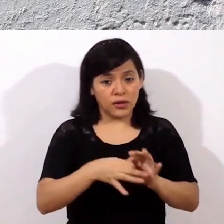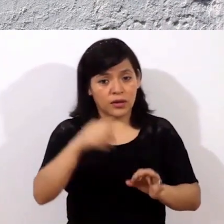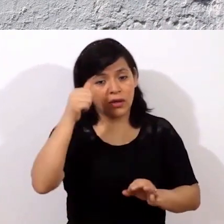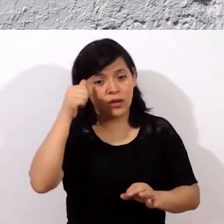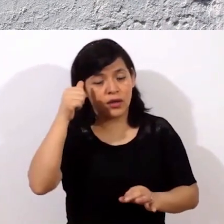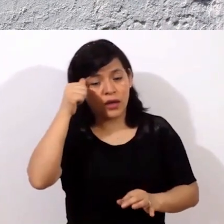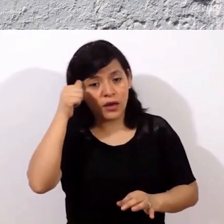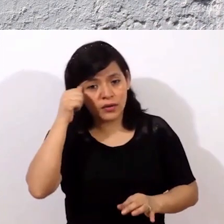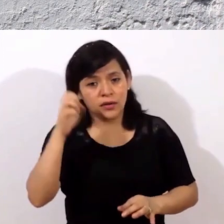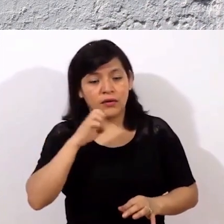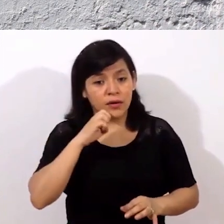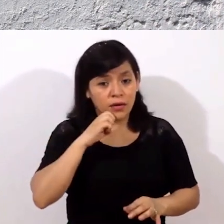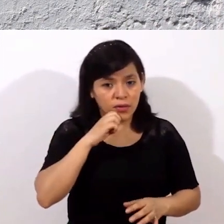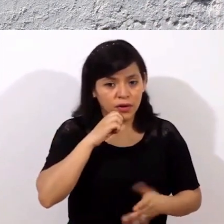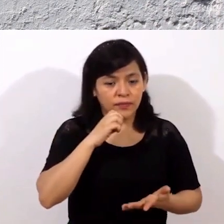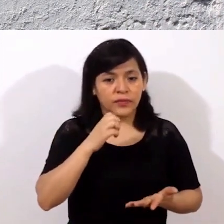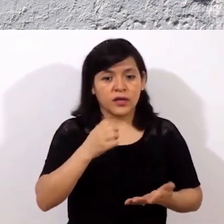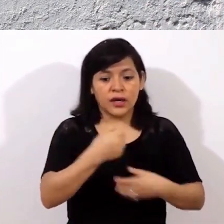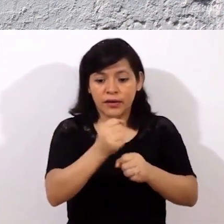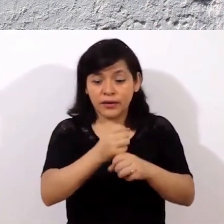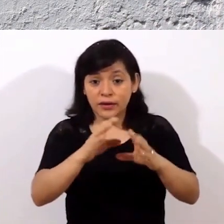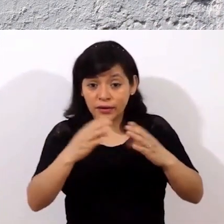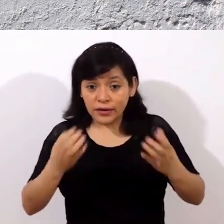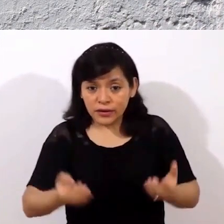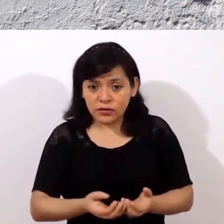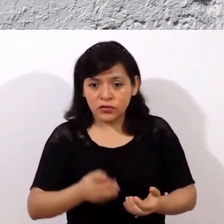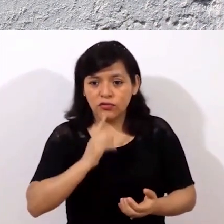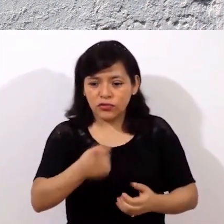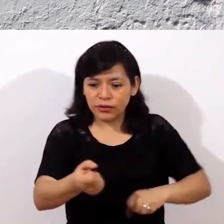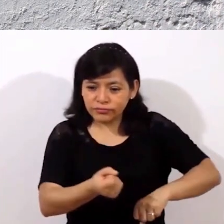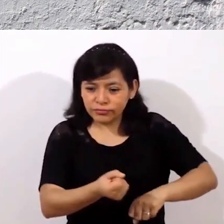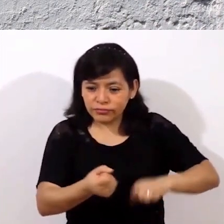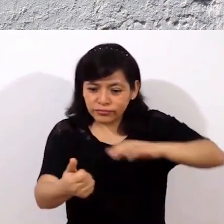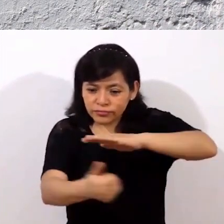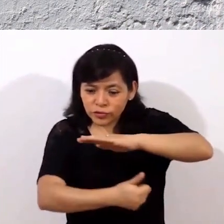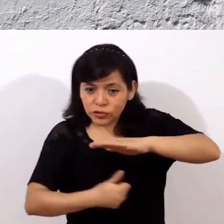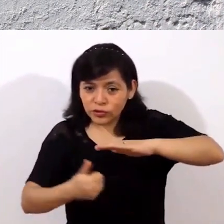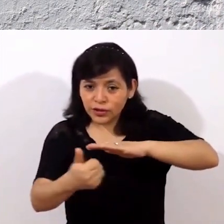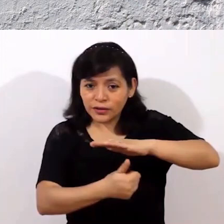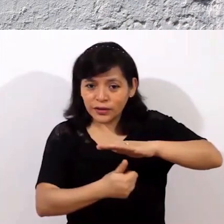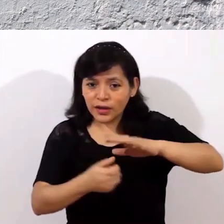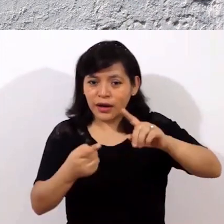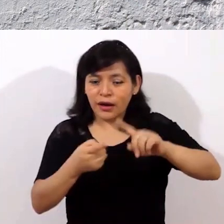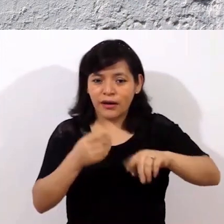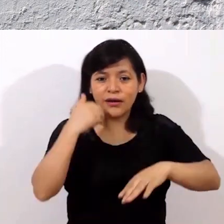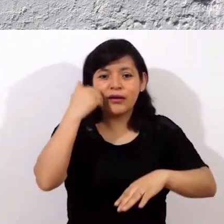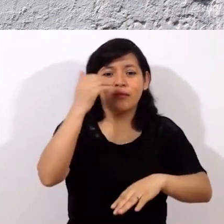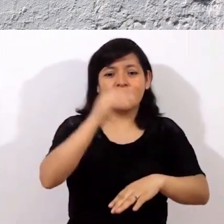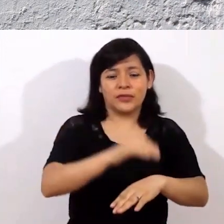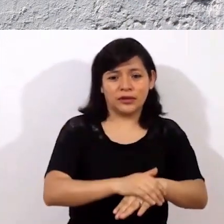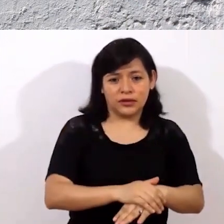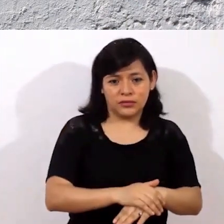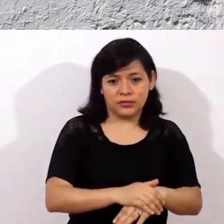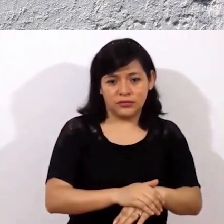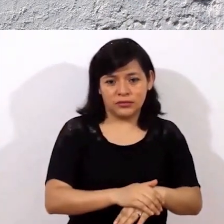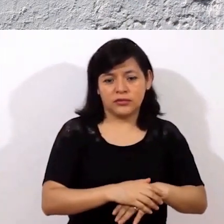precisamente a la condición y vive las consecuencias de la pecaminosidad del ser